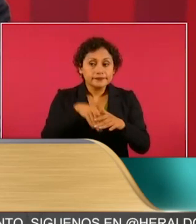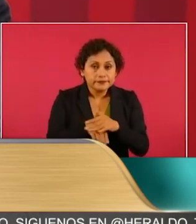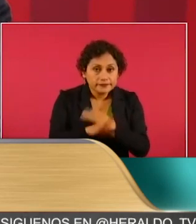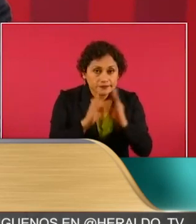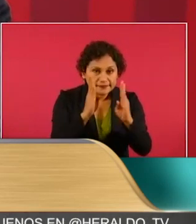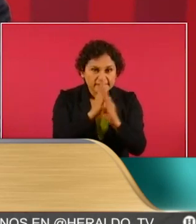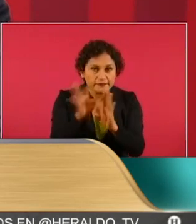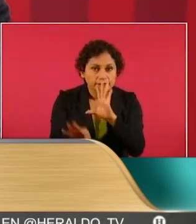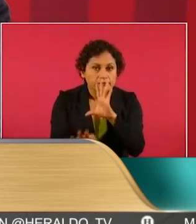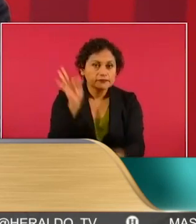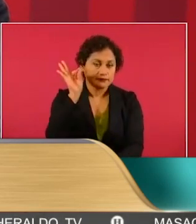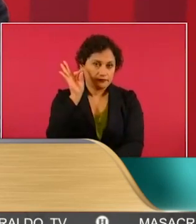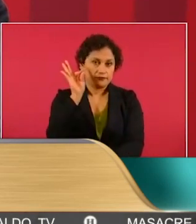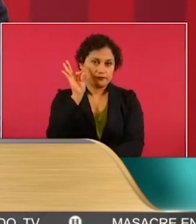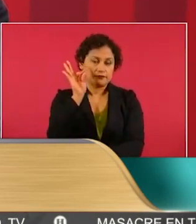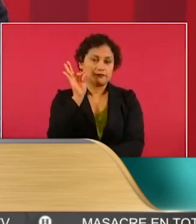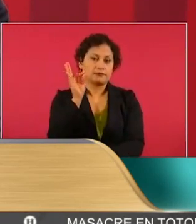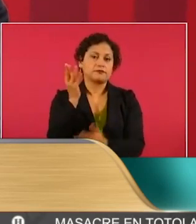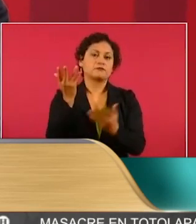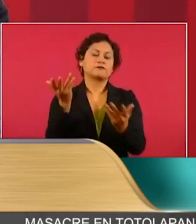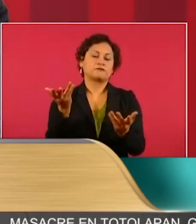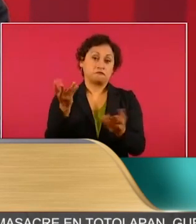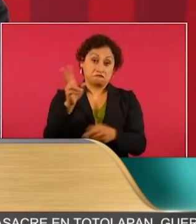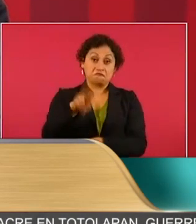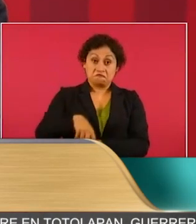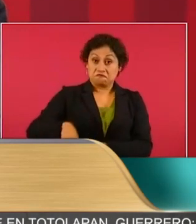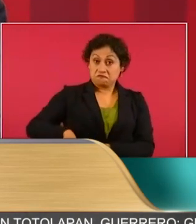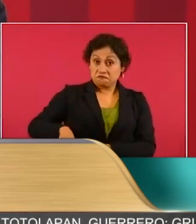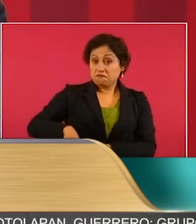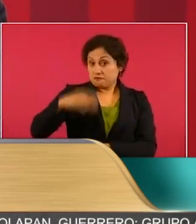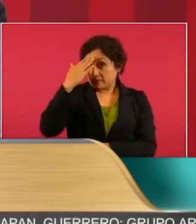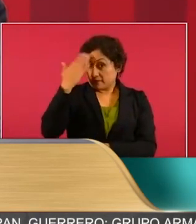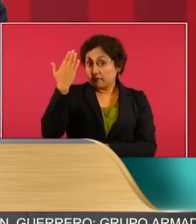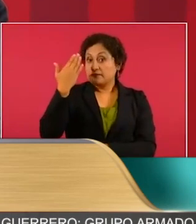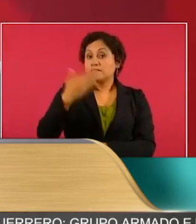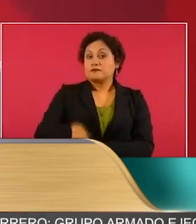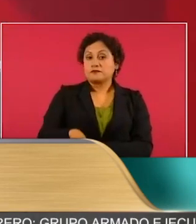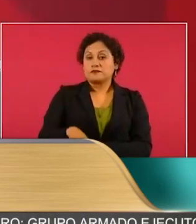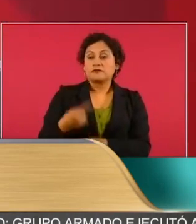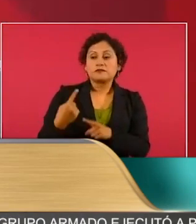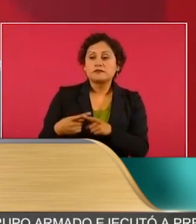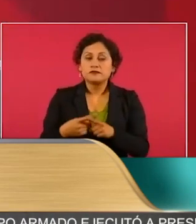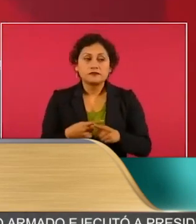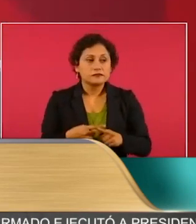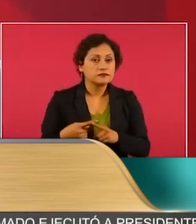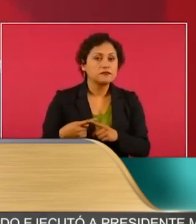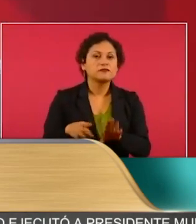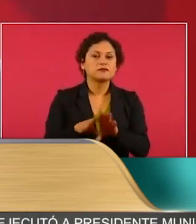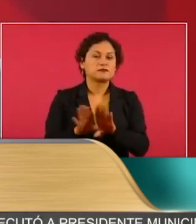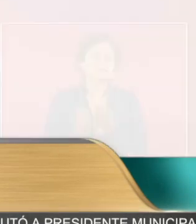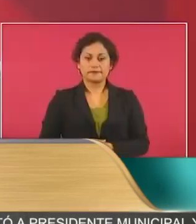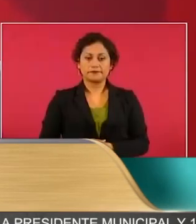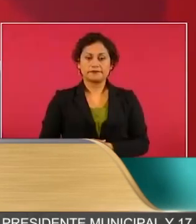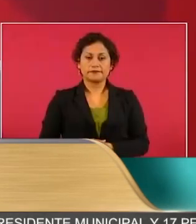que sería interesante saber pero sin este testearlos solo